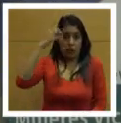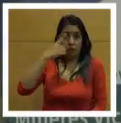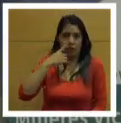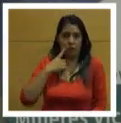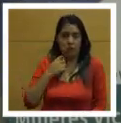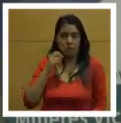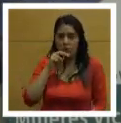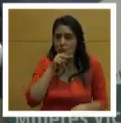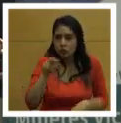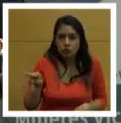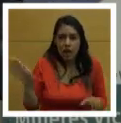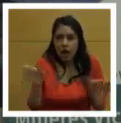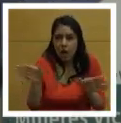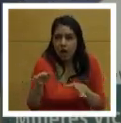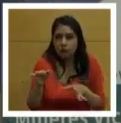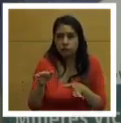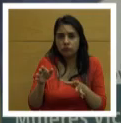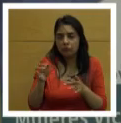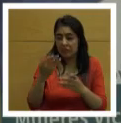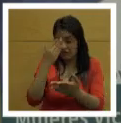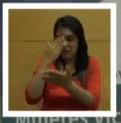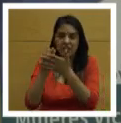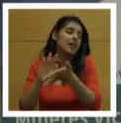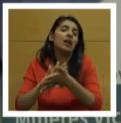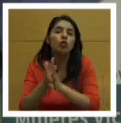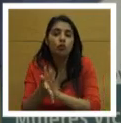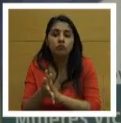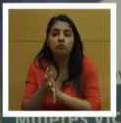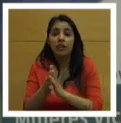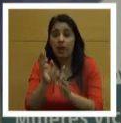dragón hechicero que iba a enfrentarlos a todos.